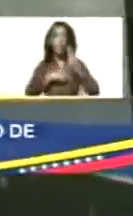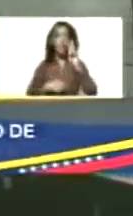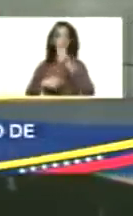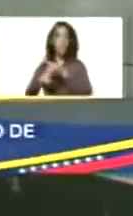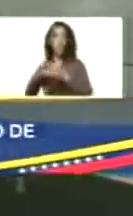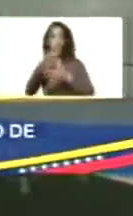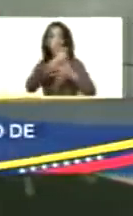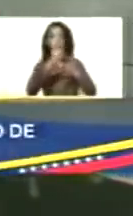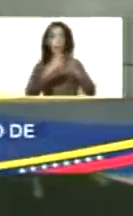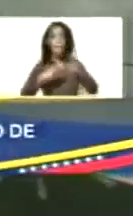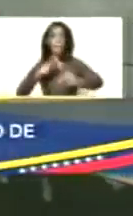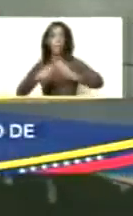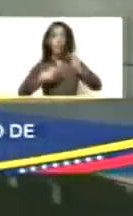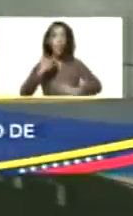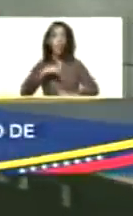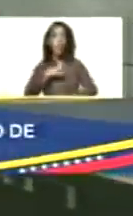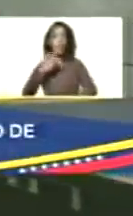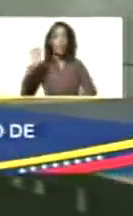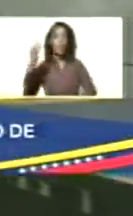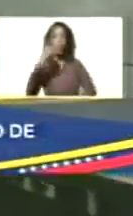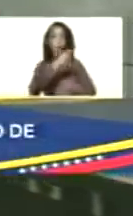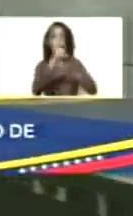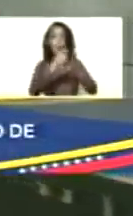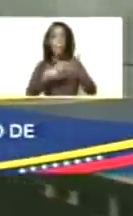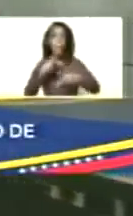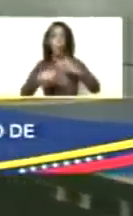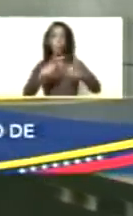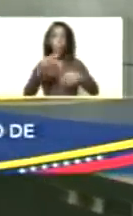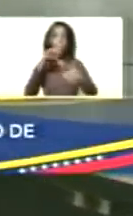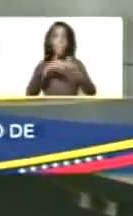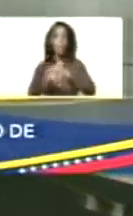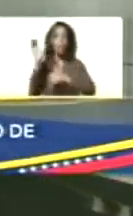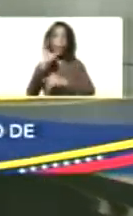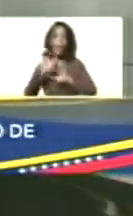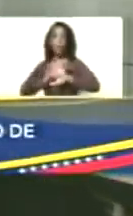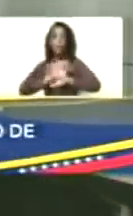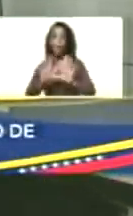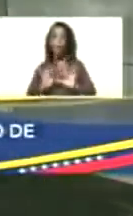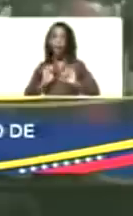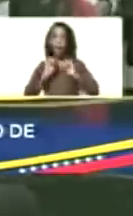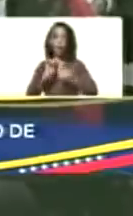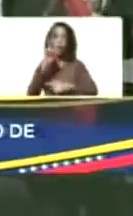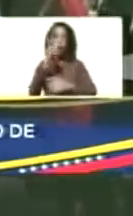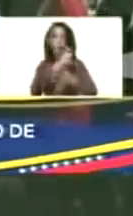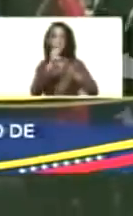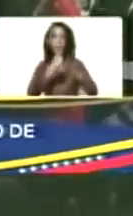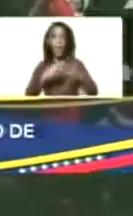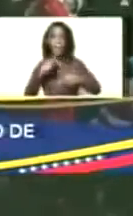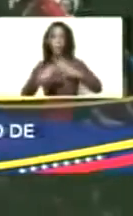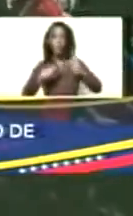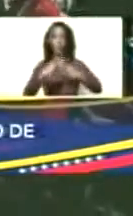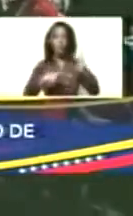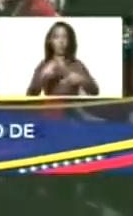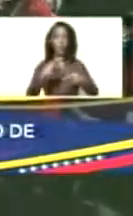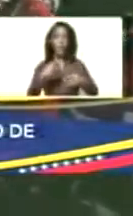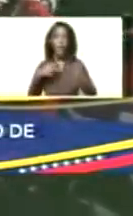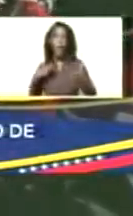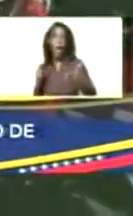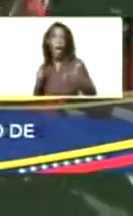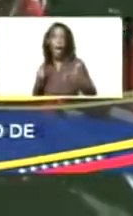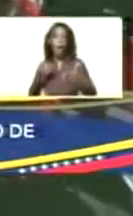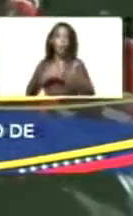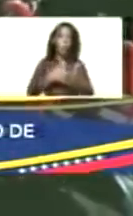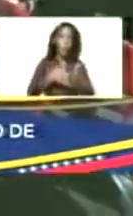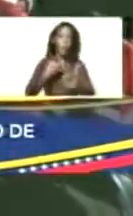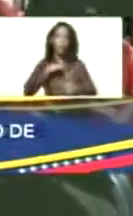línea de producción, nuestra segunda línea de producción, Tren Caracas, ya que empezamos con una línea de producción en las adjuntas. Hoy